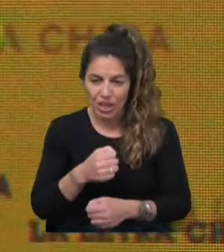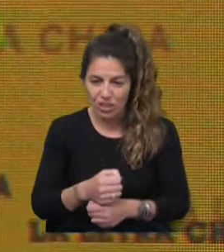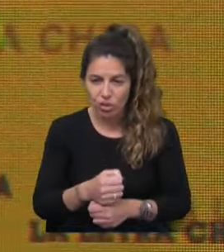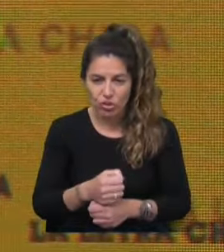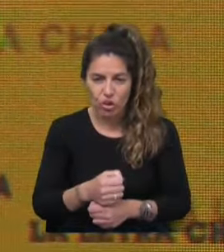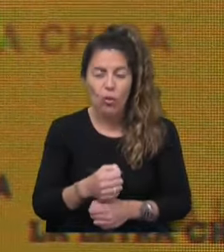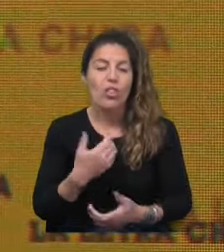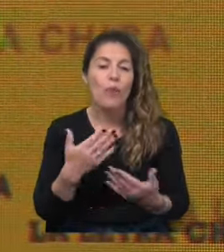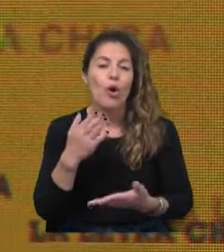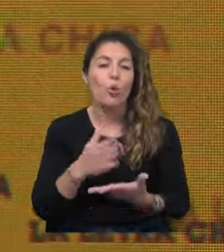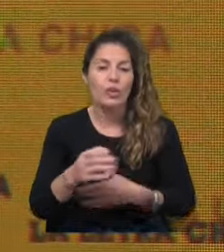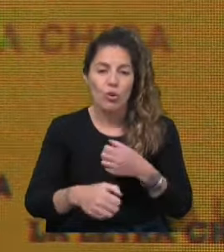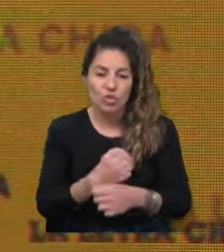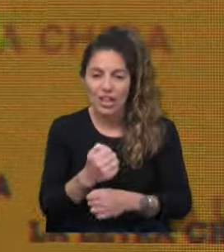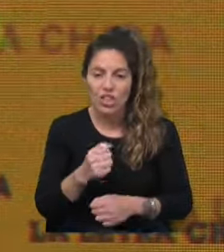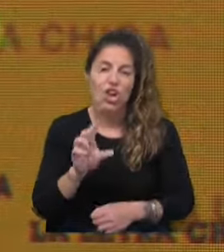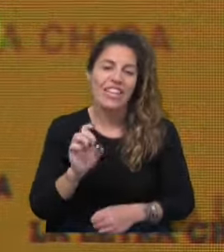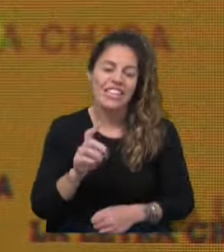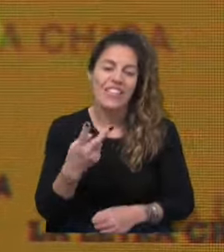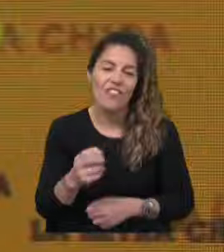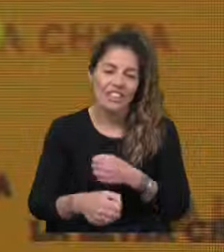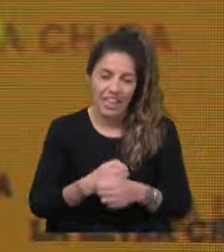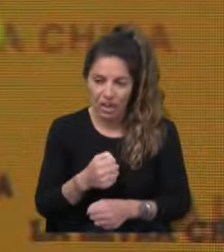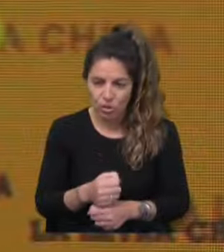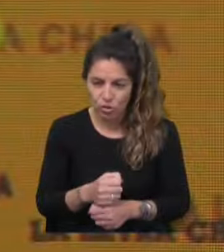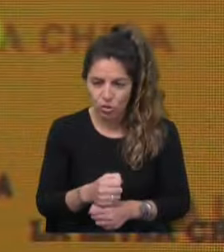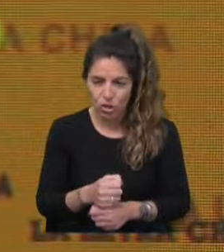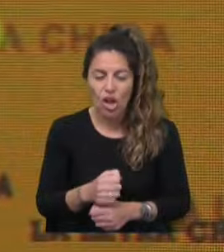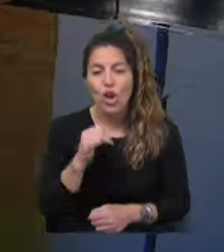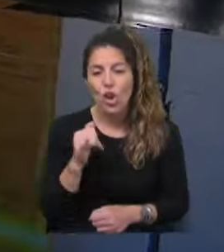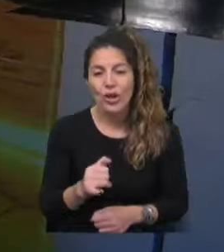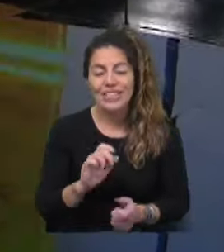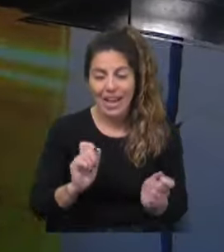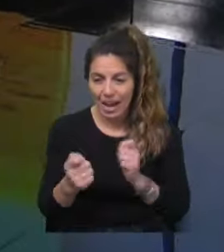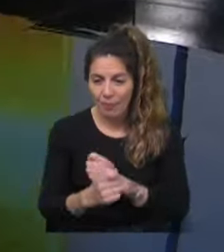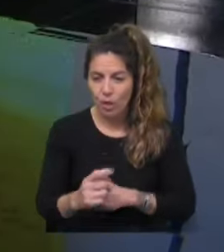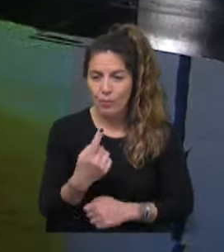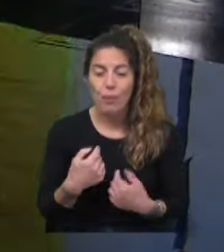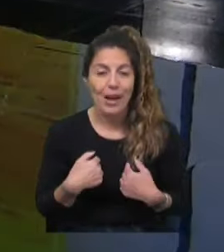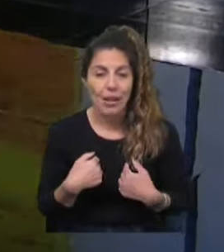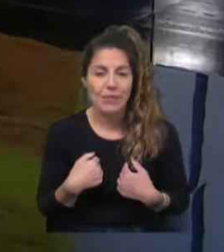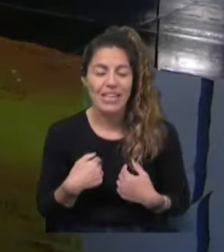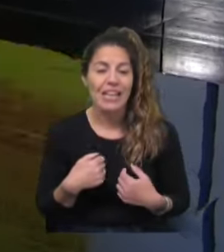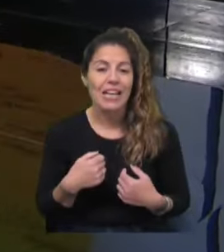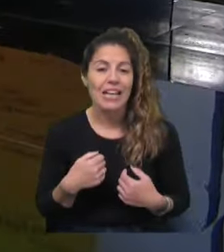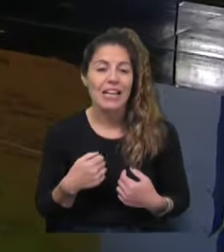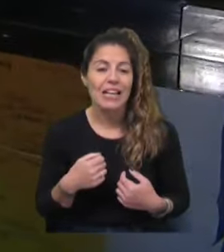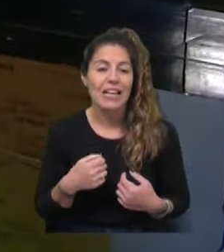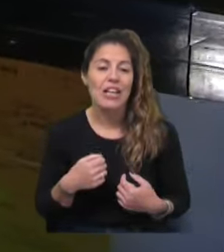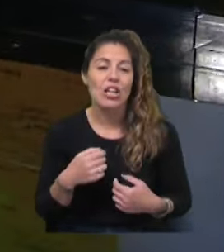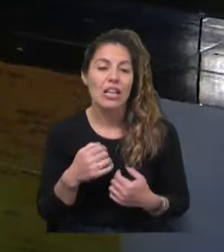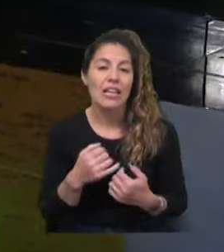digo estos últimos años, hablo de los últimos 15, 20 años. Lo que sí ha cambiado, primero, es para mí, es la frecuencia de la